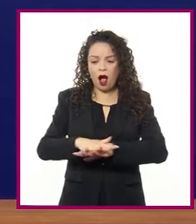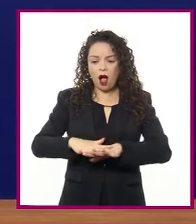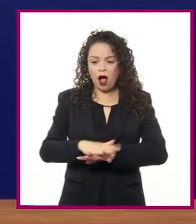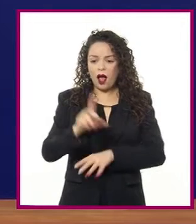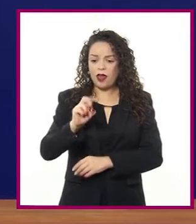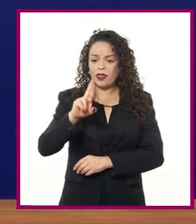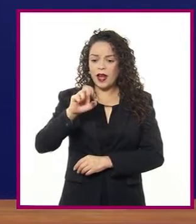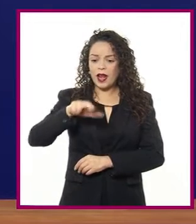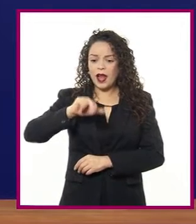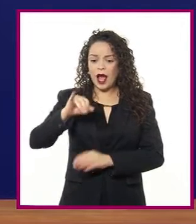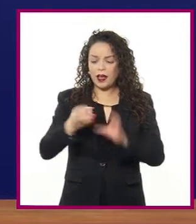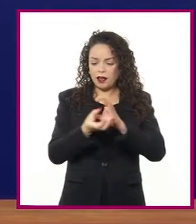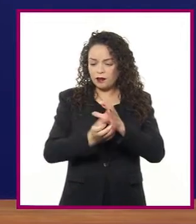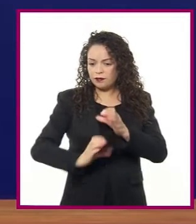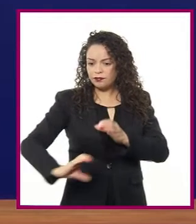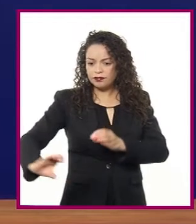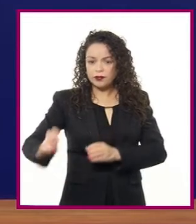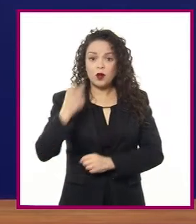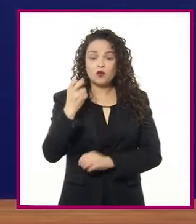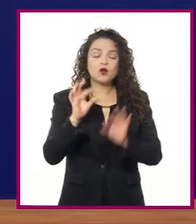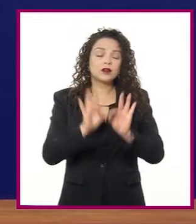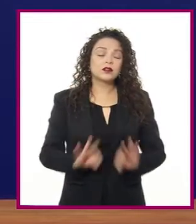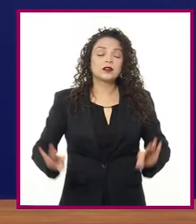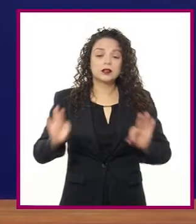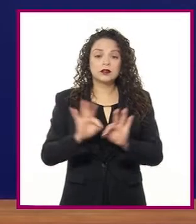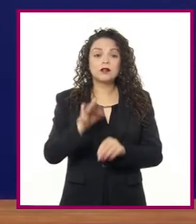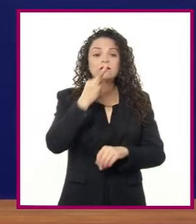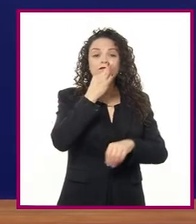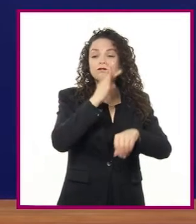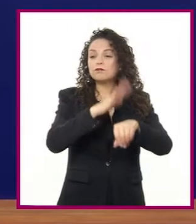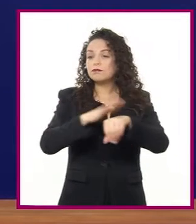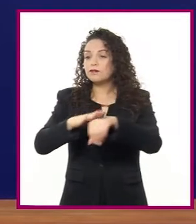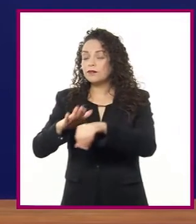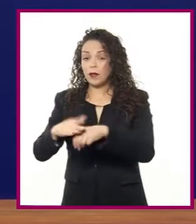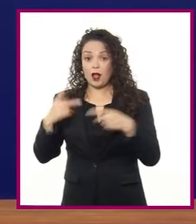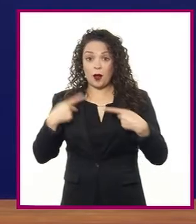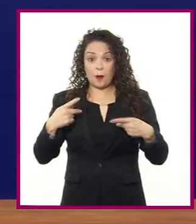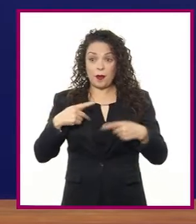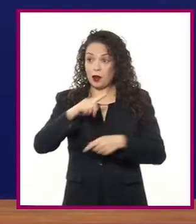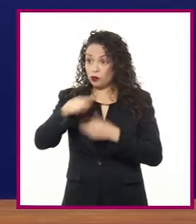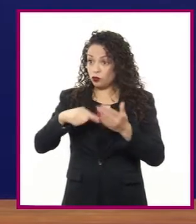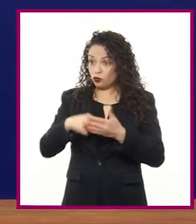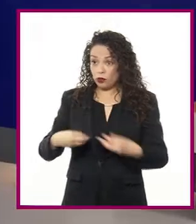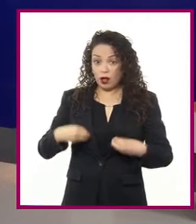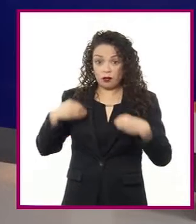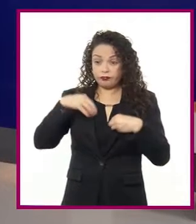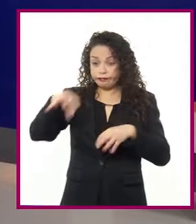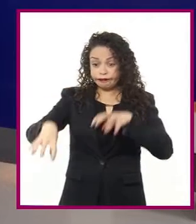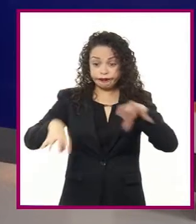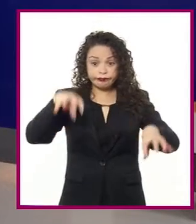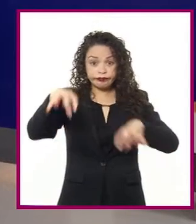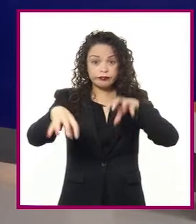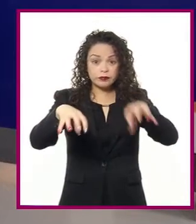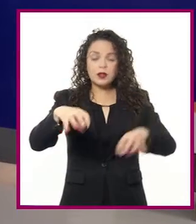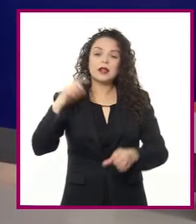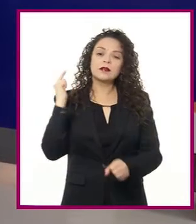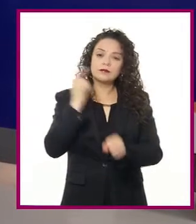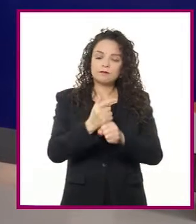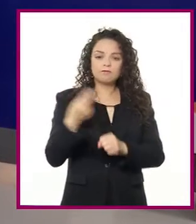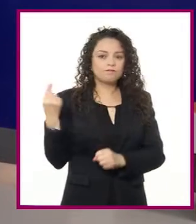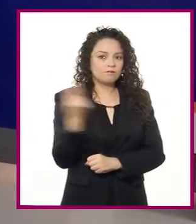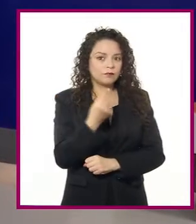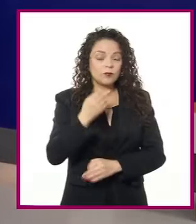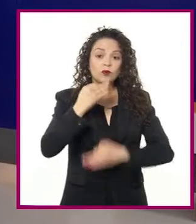ello es importante difundir un mensaje social que les permita a los habitantes de todos los rincones de nuestro país percatarse de que